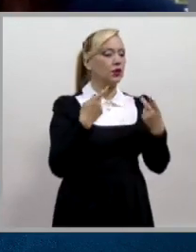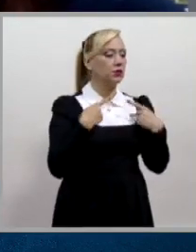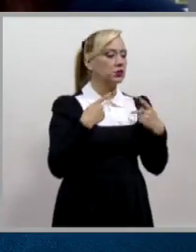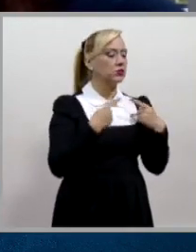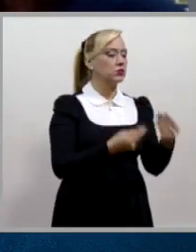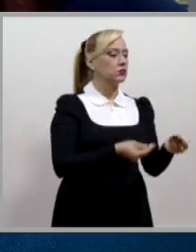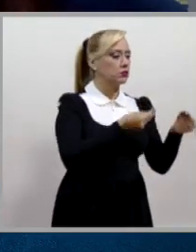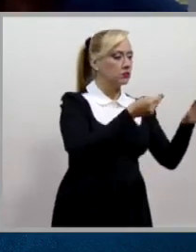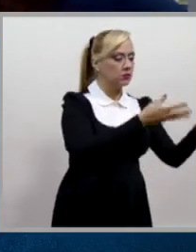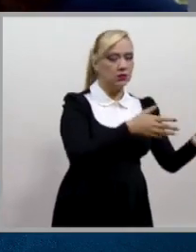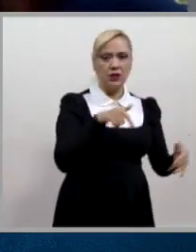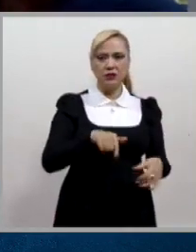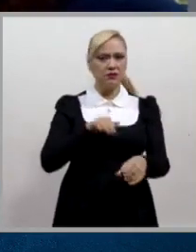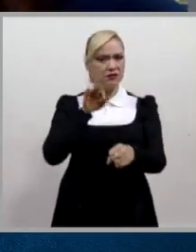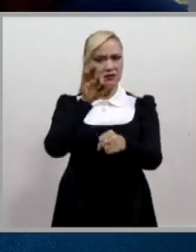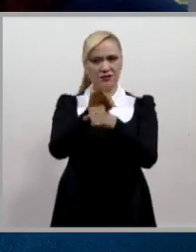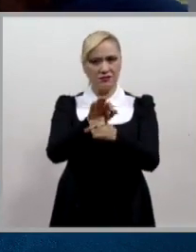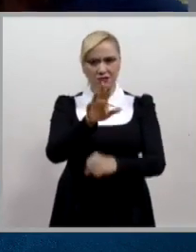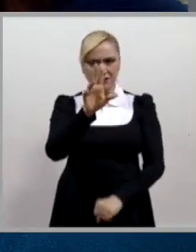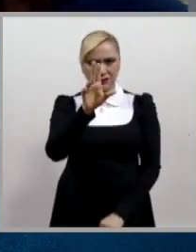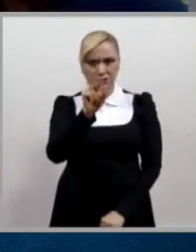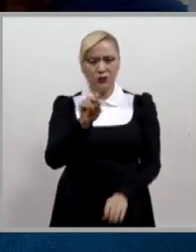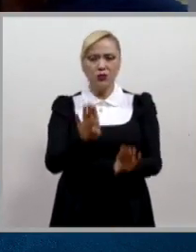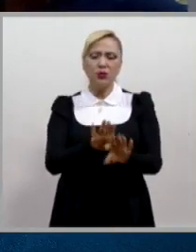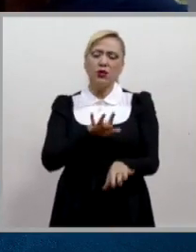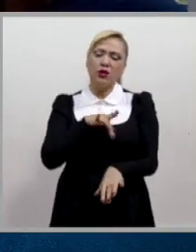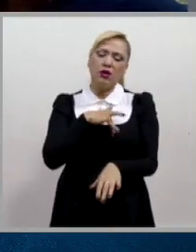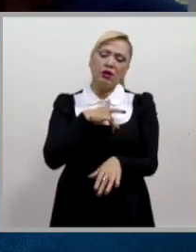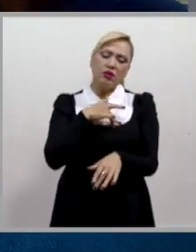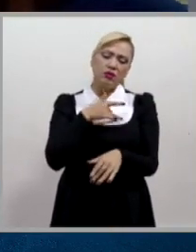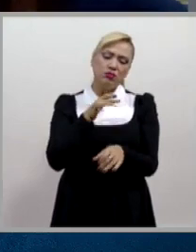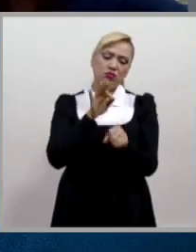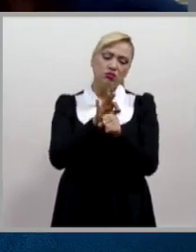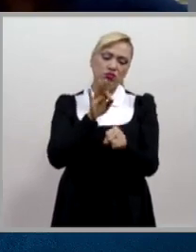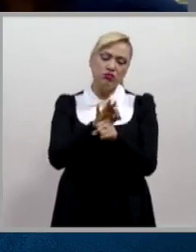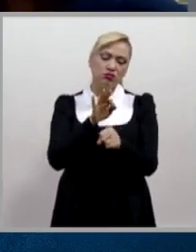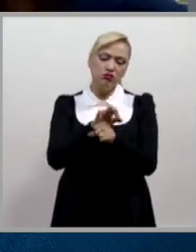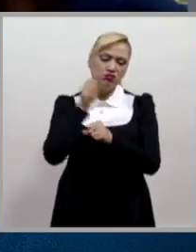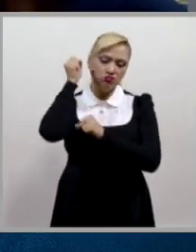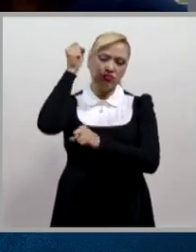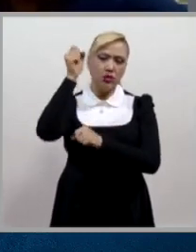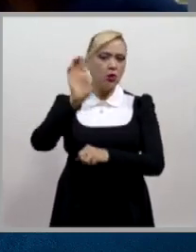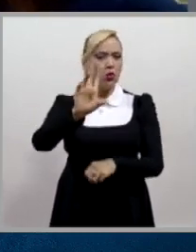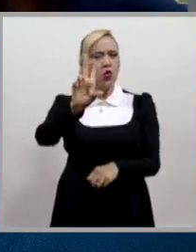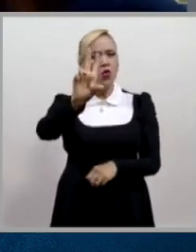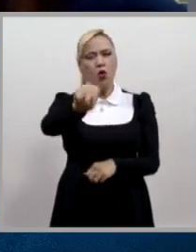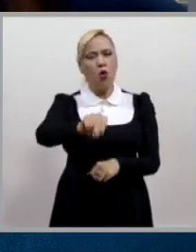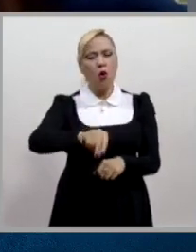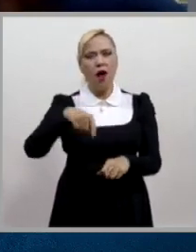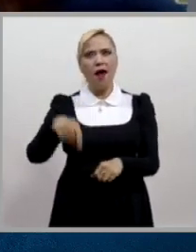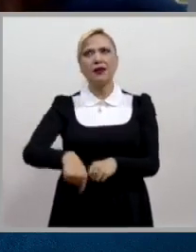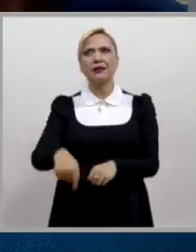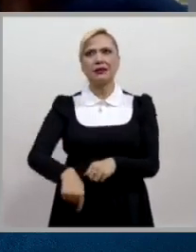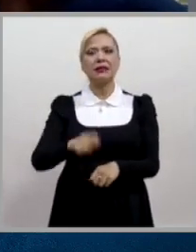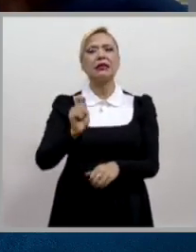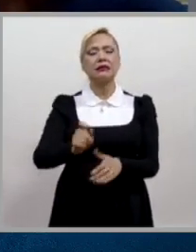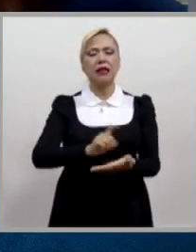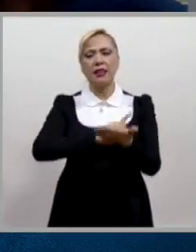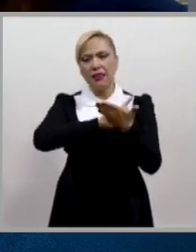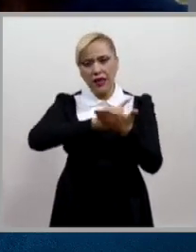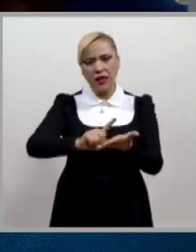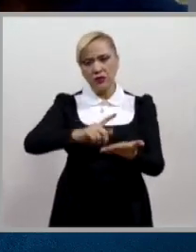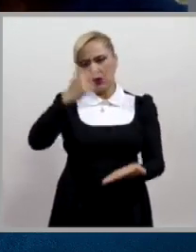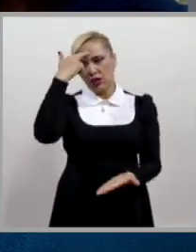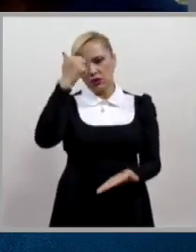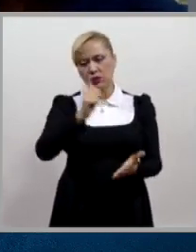lo que hace es garantizar la Constitución, me parece que son roles distintos, el de la Suprema Corte con el rol que